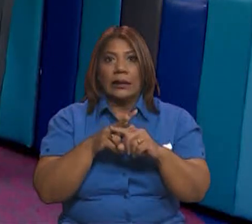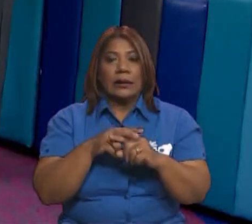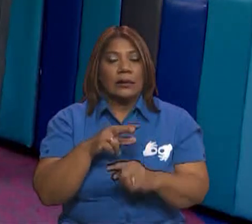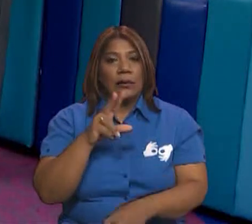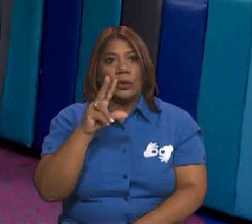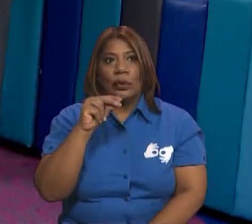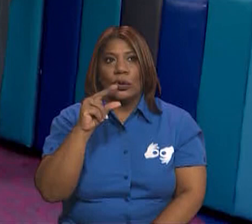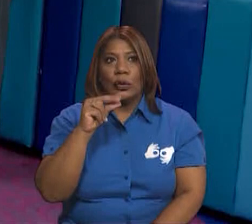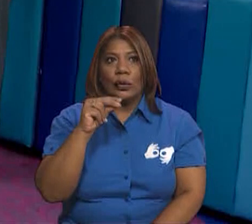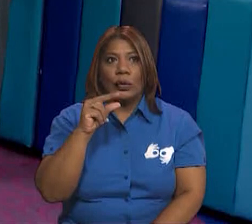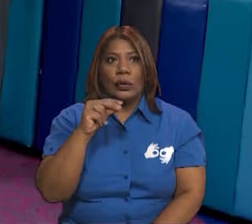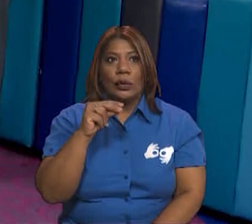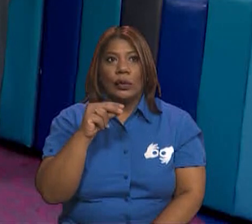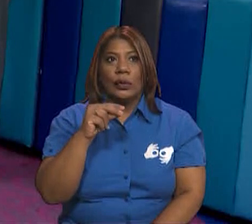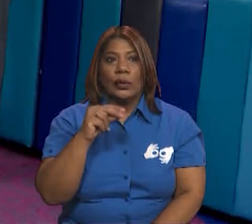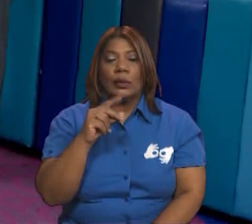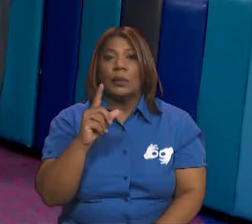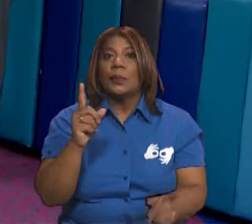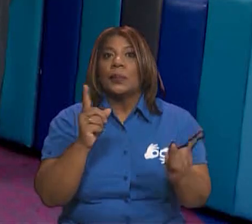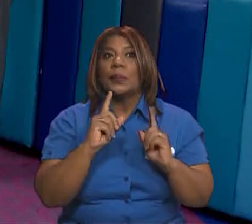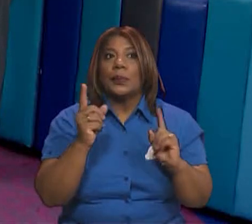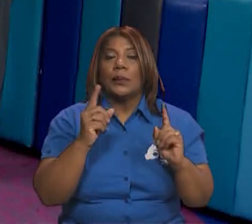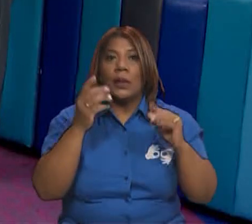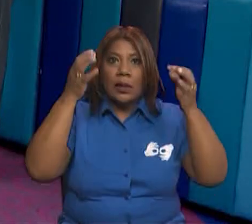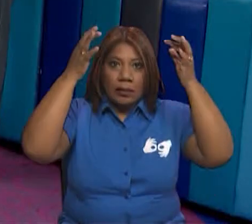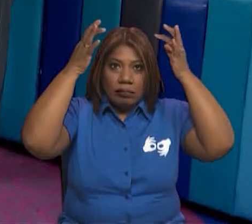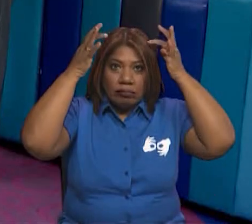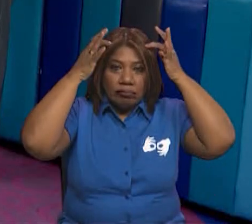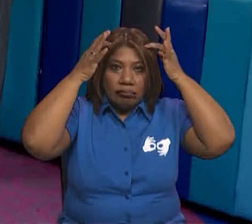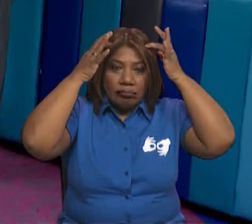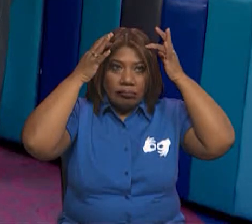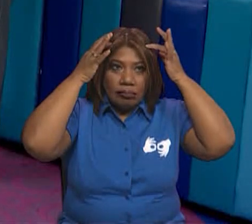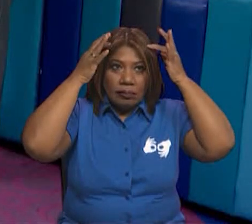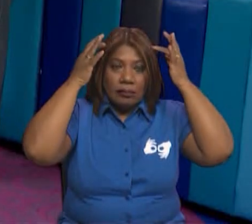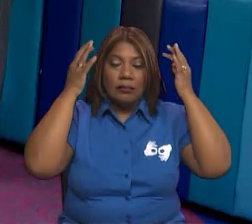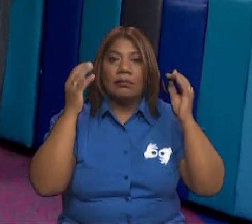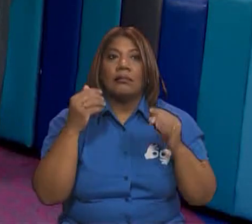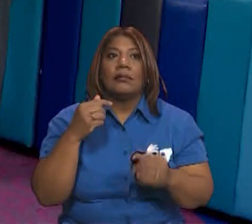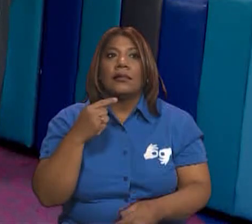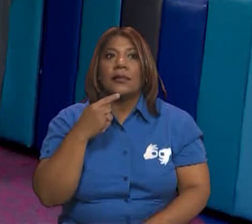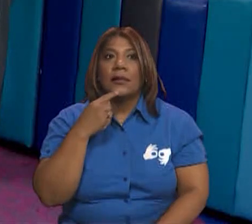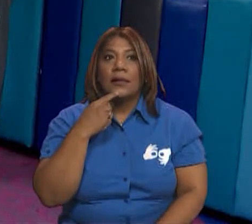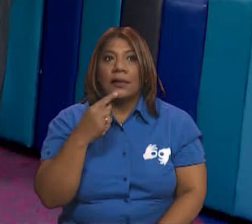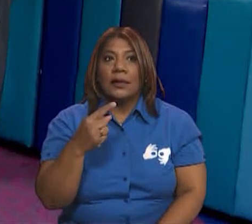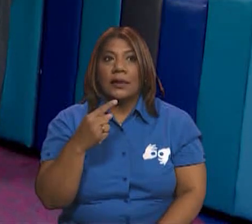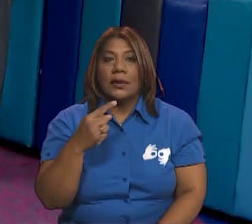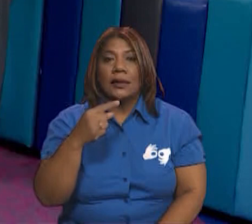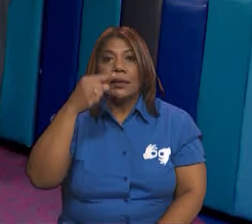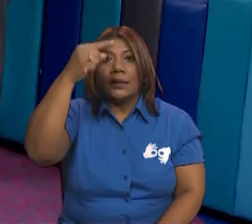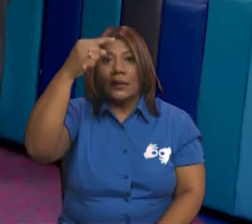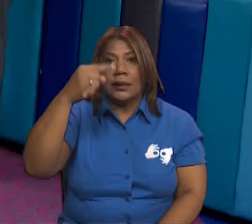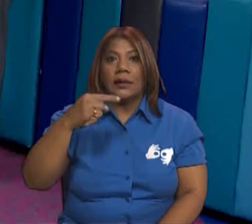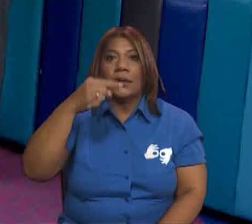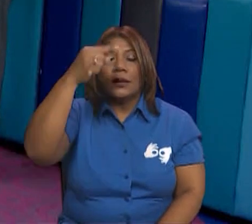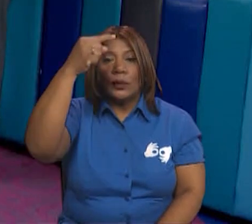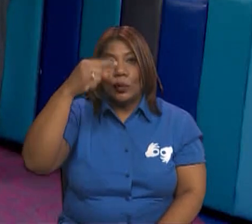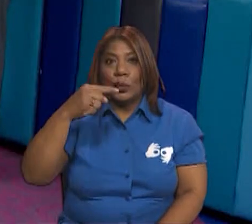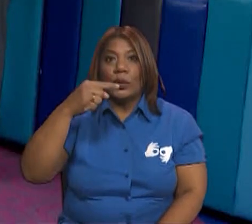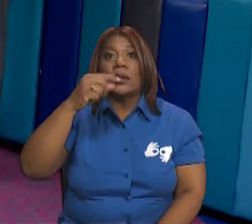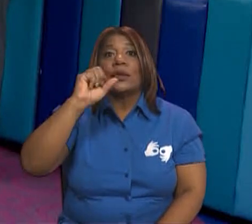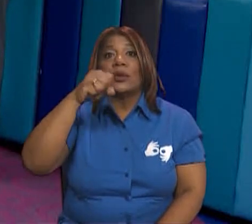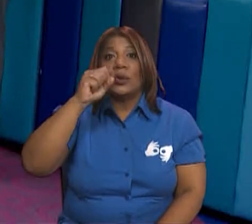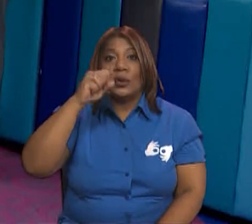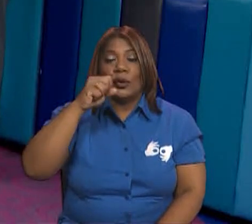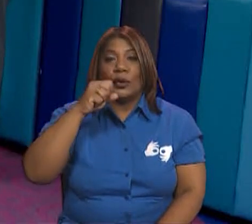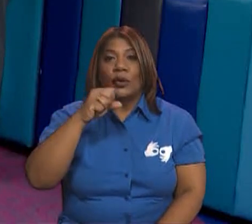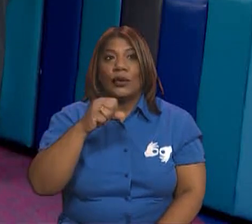No tiene tres lados. ¿Cuál será? ¿Y sus lados opuestos son iguales? Sí. Sí.